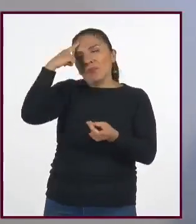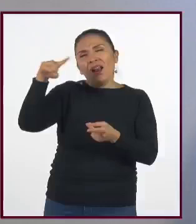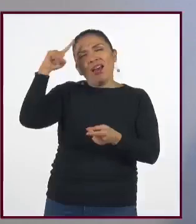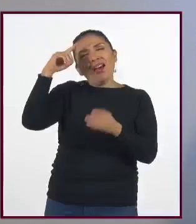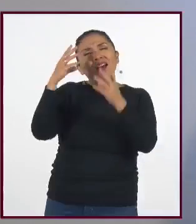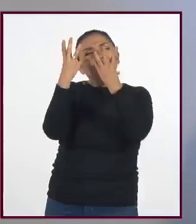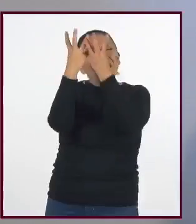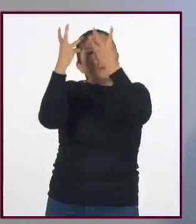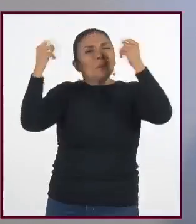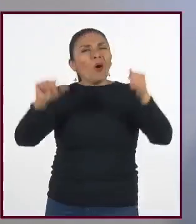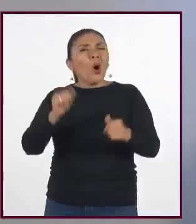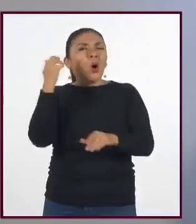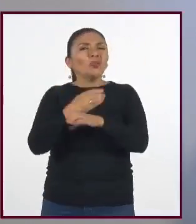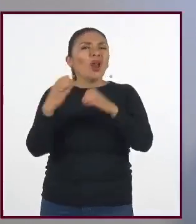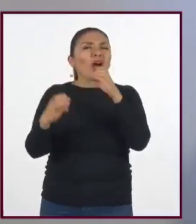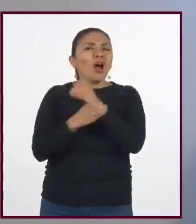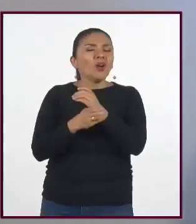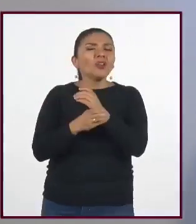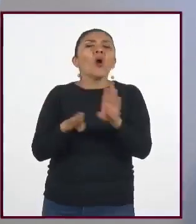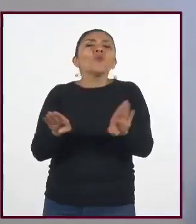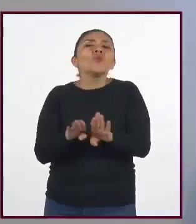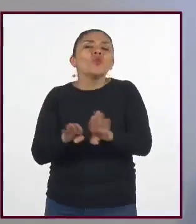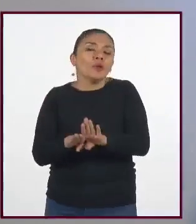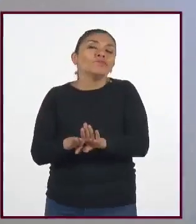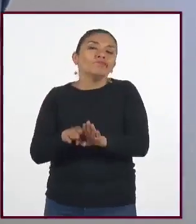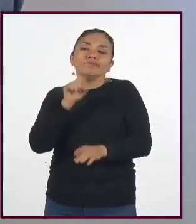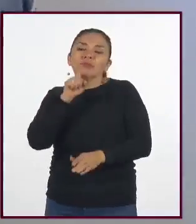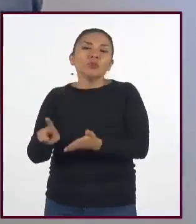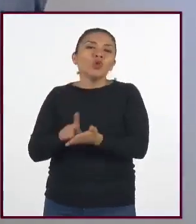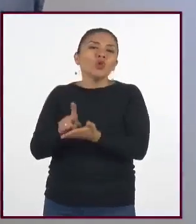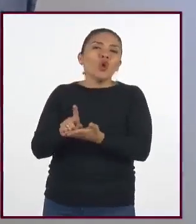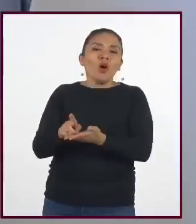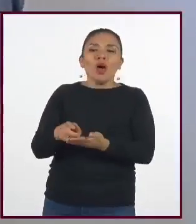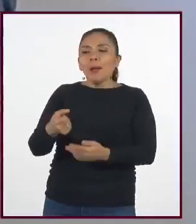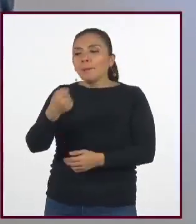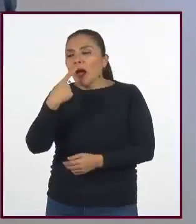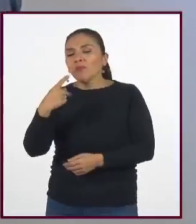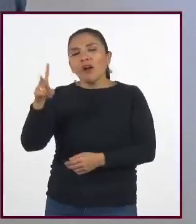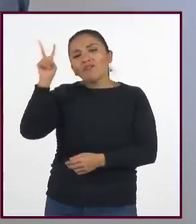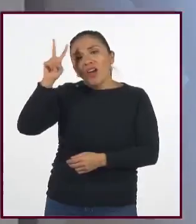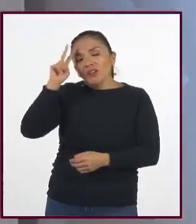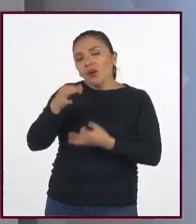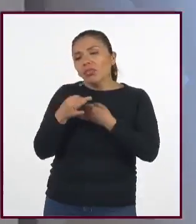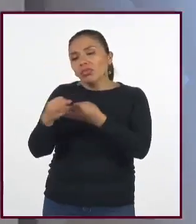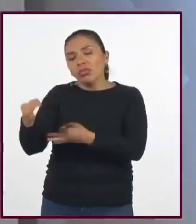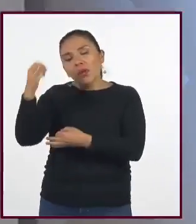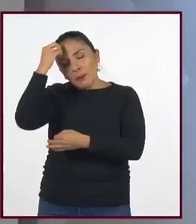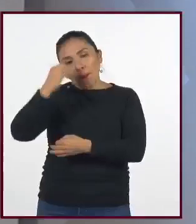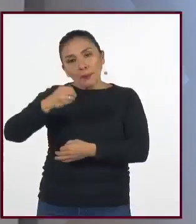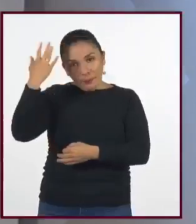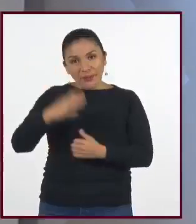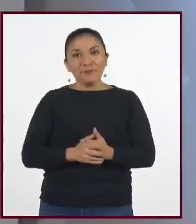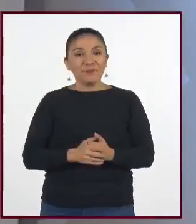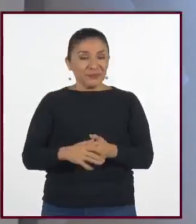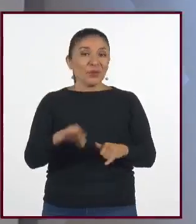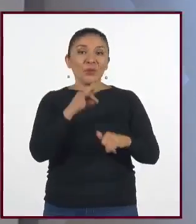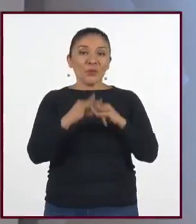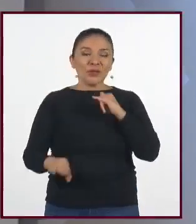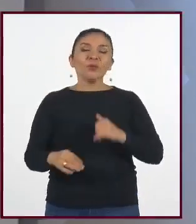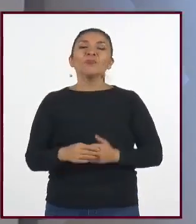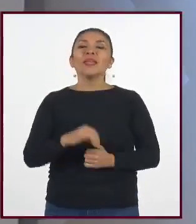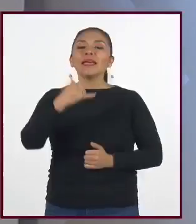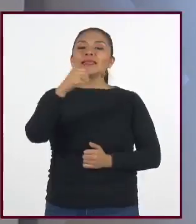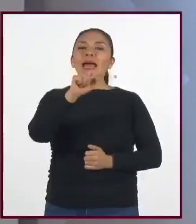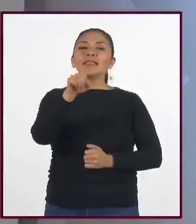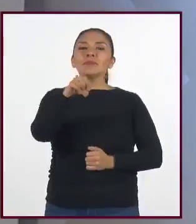una forma de fugarse son el consumo de sustancias psicoactivas. Perfecto. Y nos vamos con el último comentario. Yasmín Elizalde nos